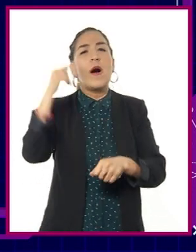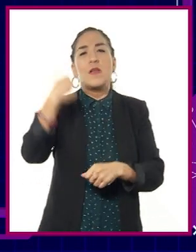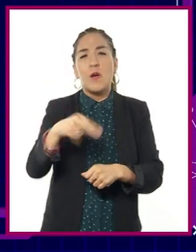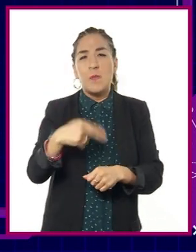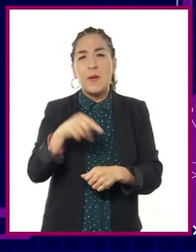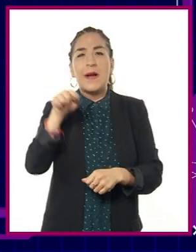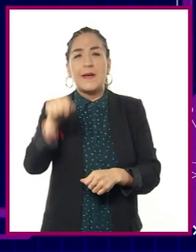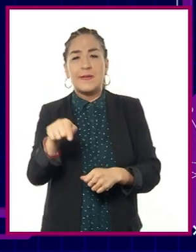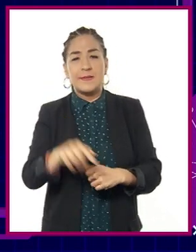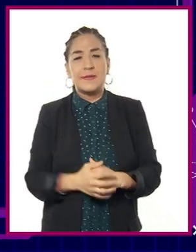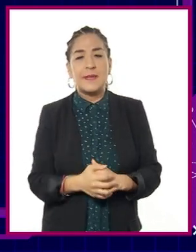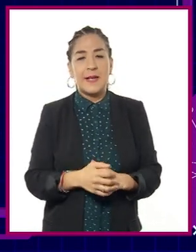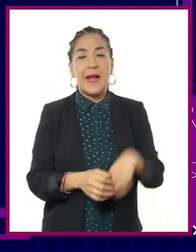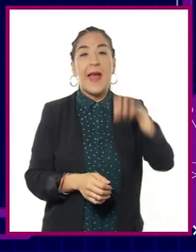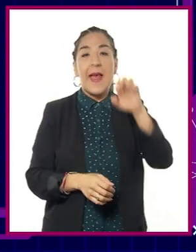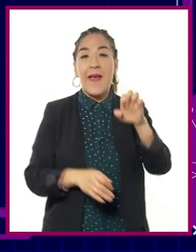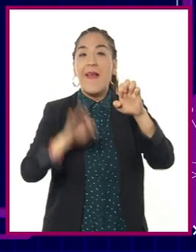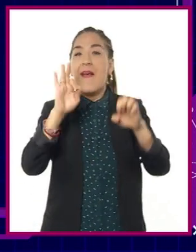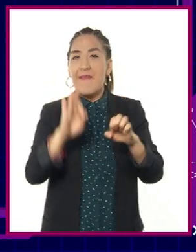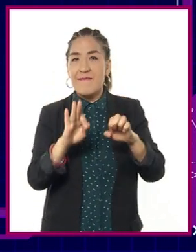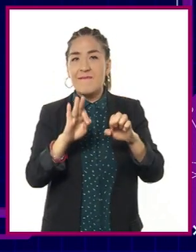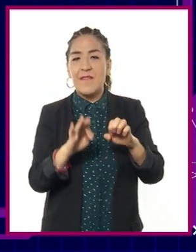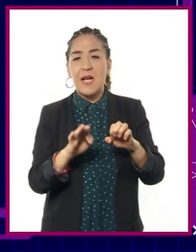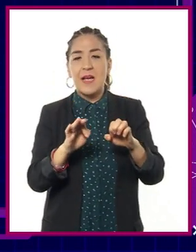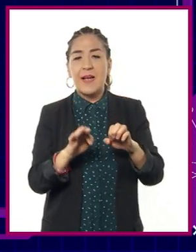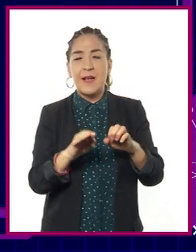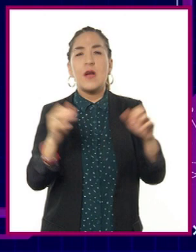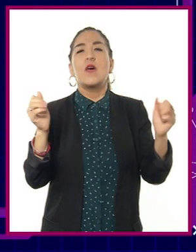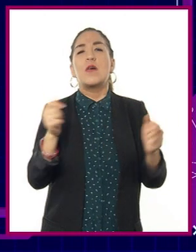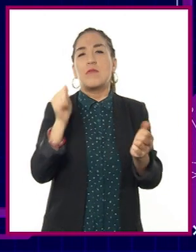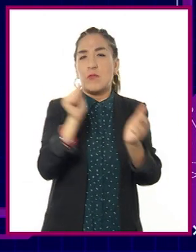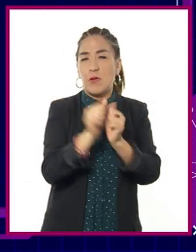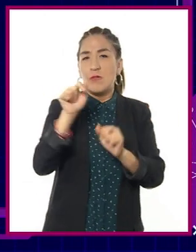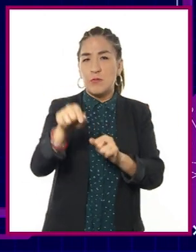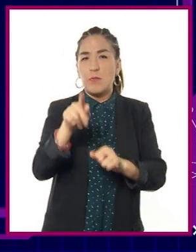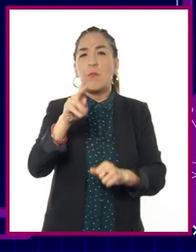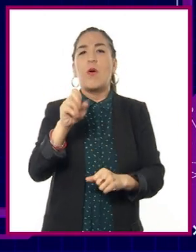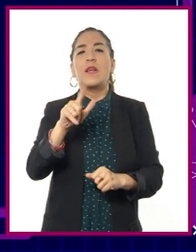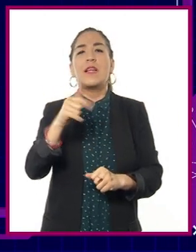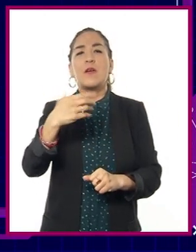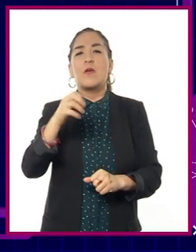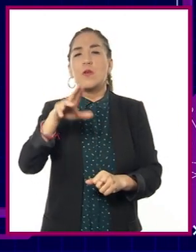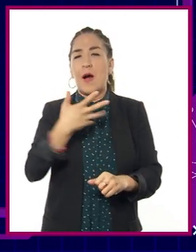el segmento EF con respecto al polígono inscrito?